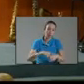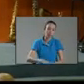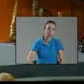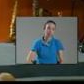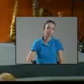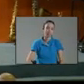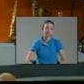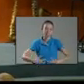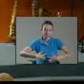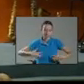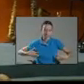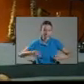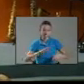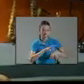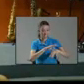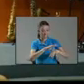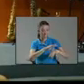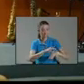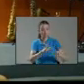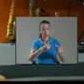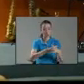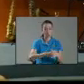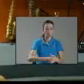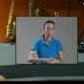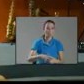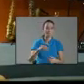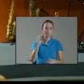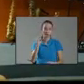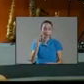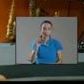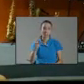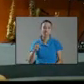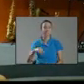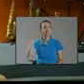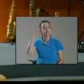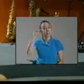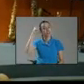Kol Israel, ve imru,